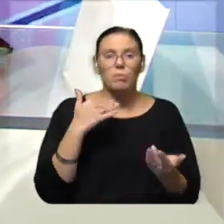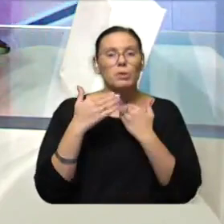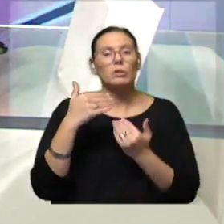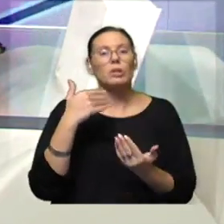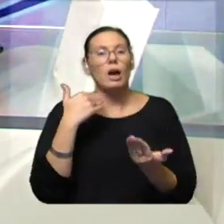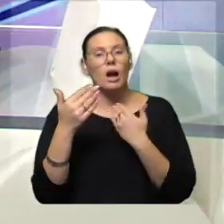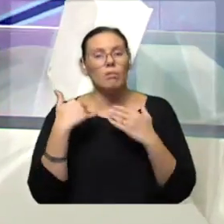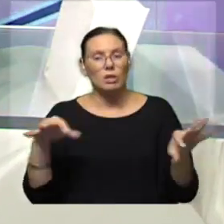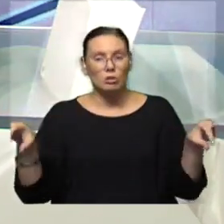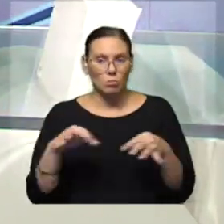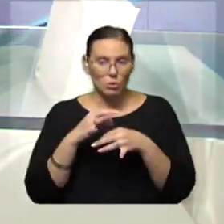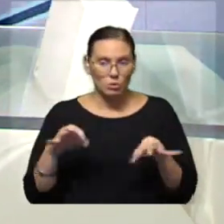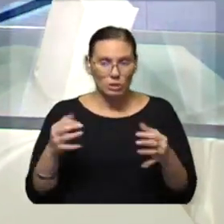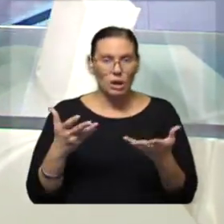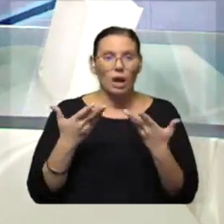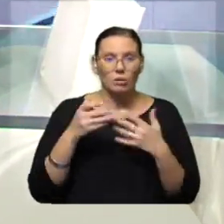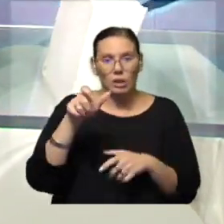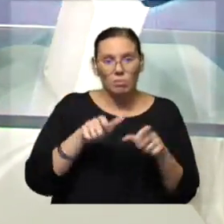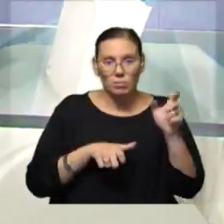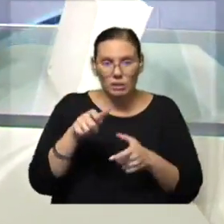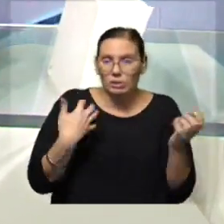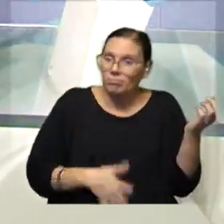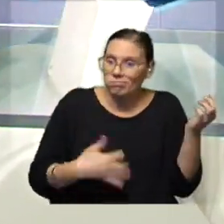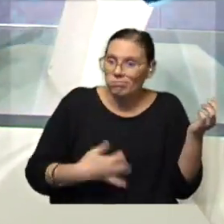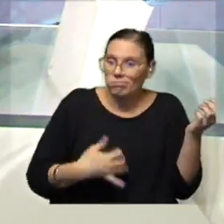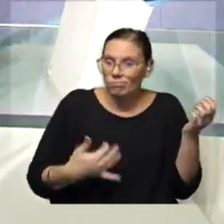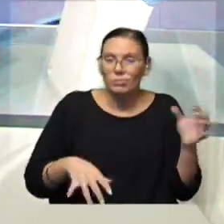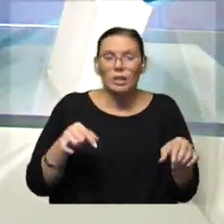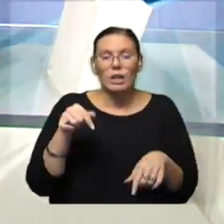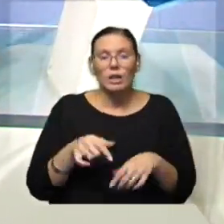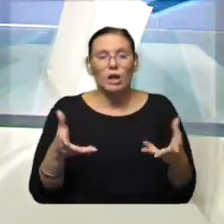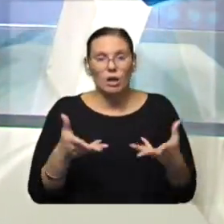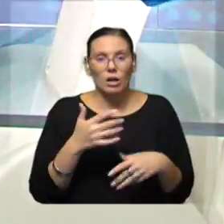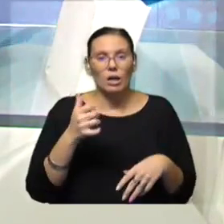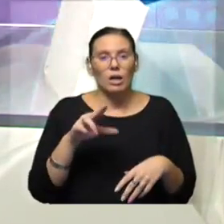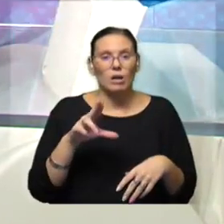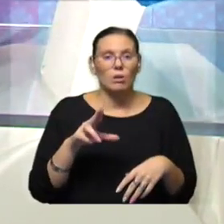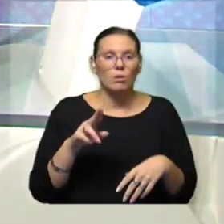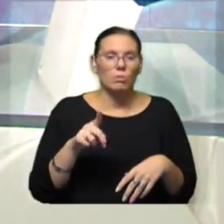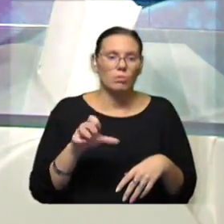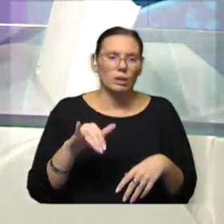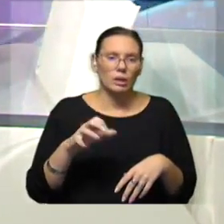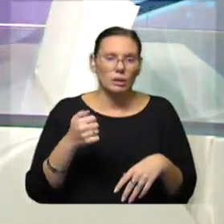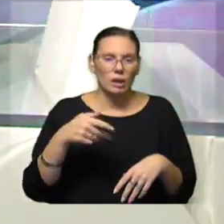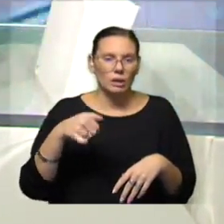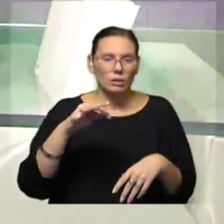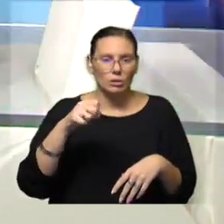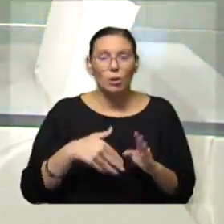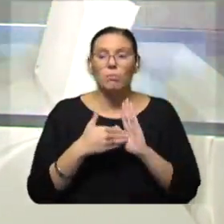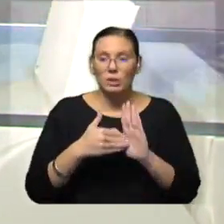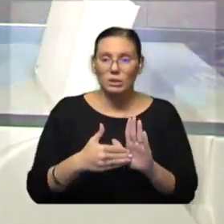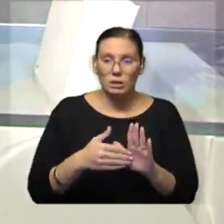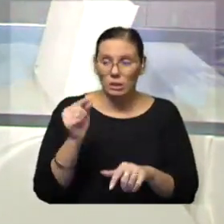de música y ahora tenemos personas tocando música. Y en este caso es el turno de Eugenia Antón, que como bien dijimos, está presentando